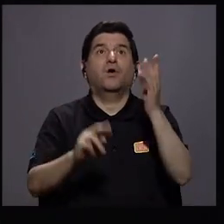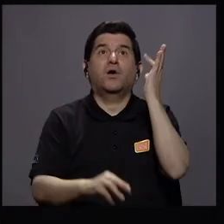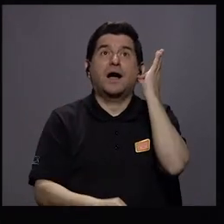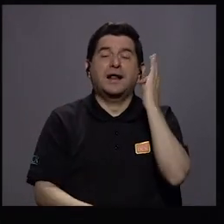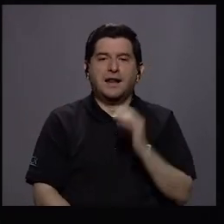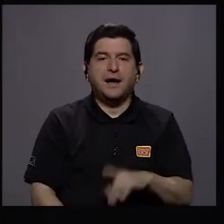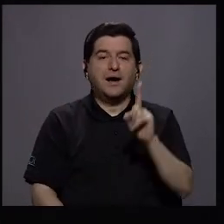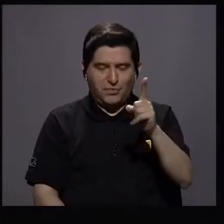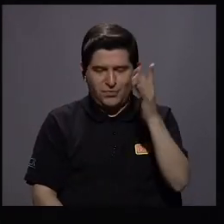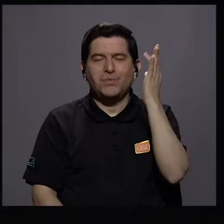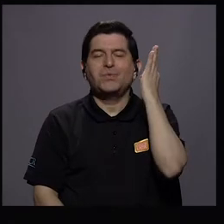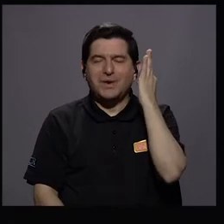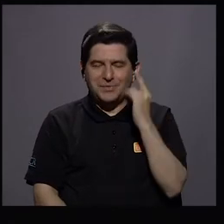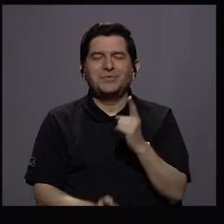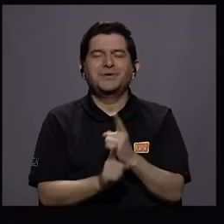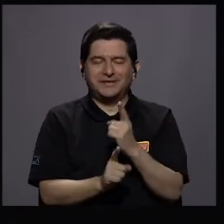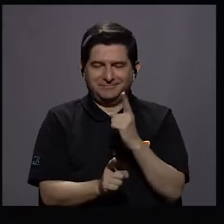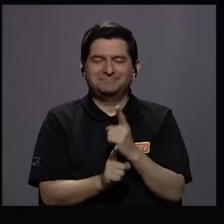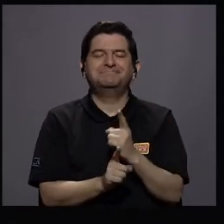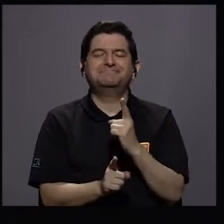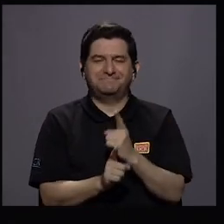Es una mujer, también.